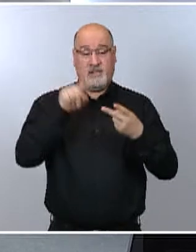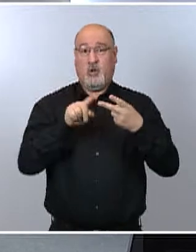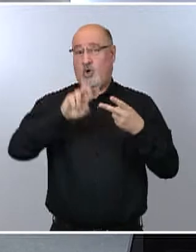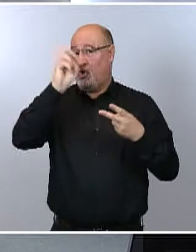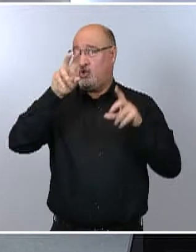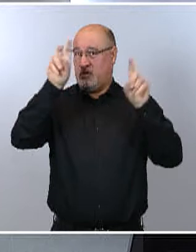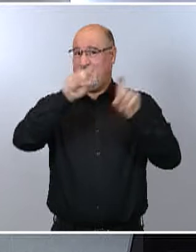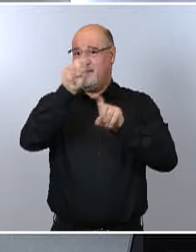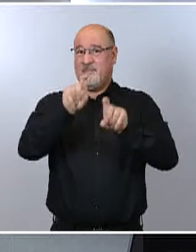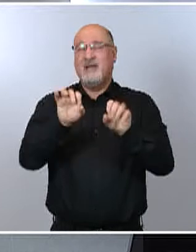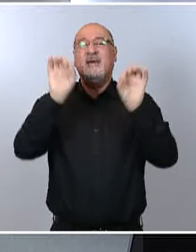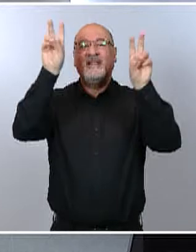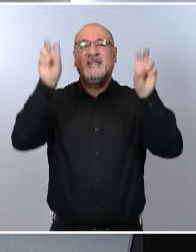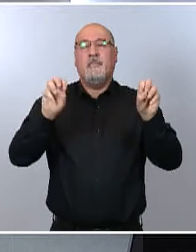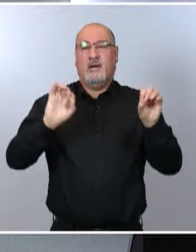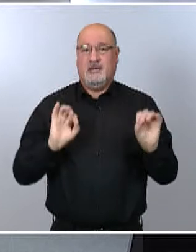variante